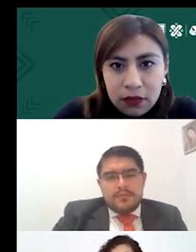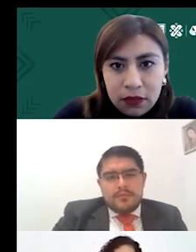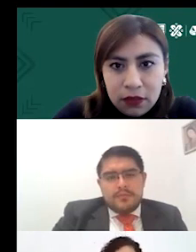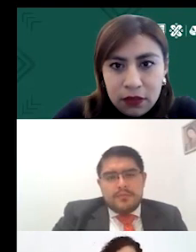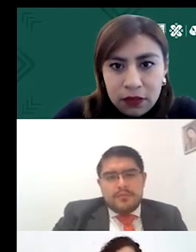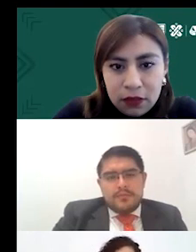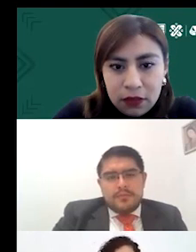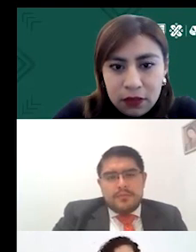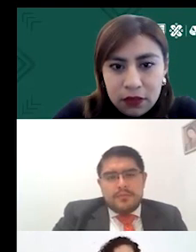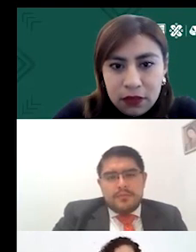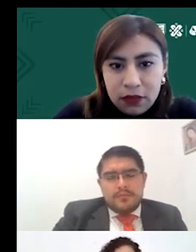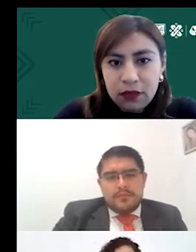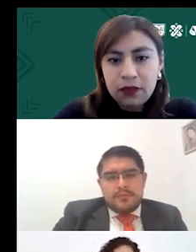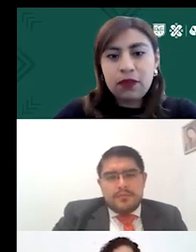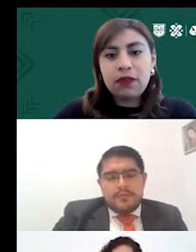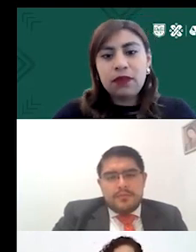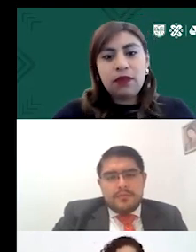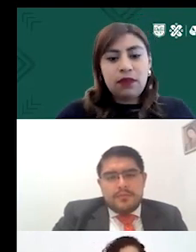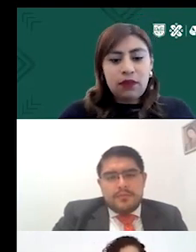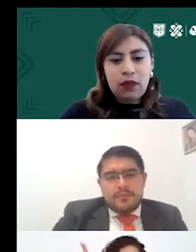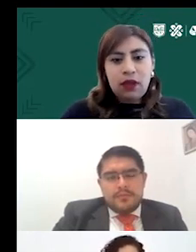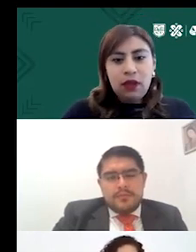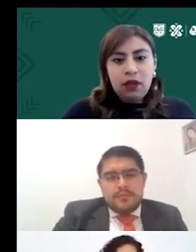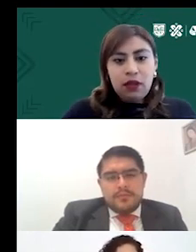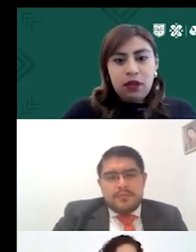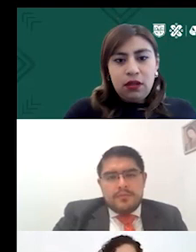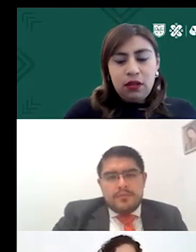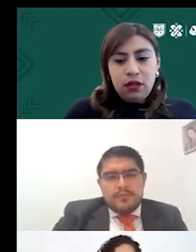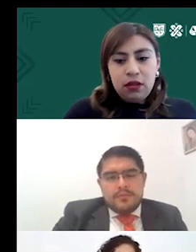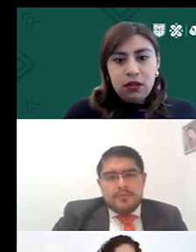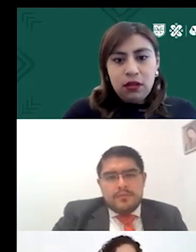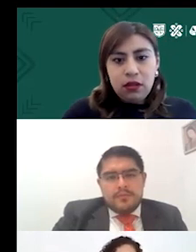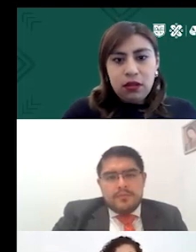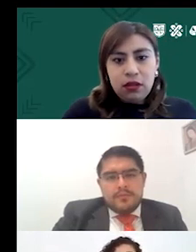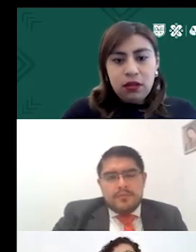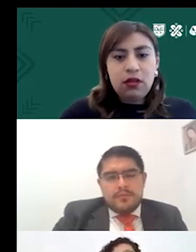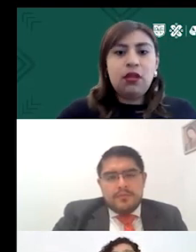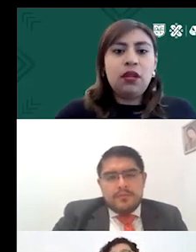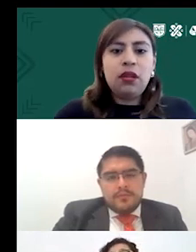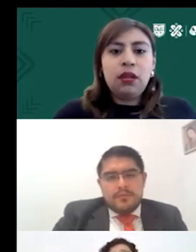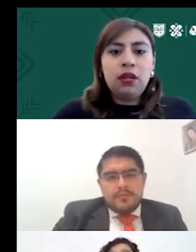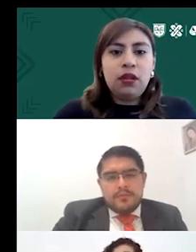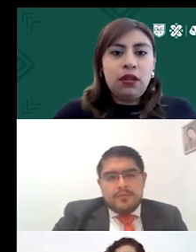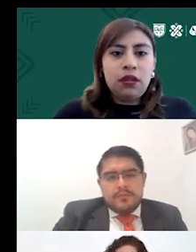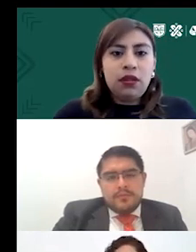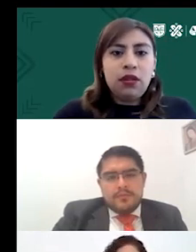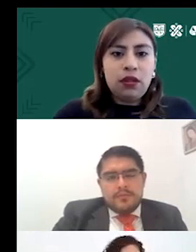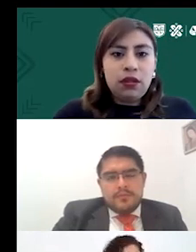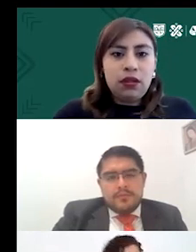llegó el siguiente año y ya se venció, o sea, ya acreditaste las vacaciones del siguiente año como tal, se pierden las anteriores,